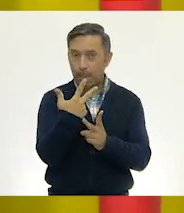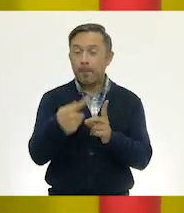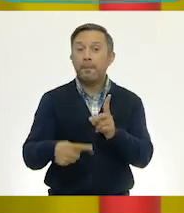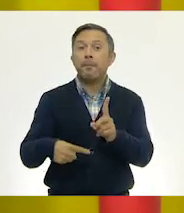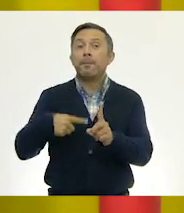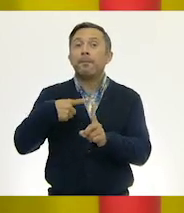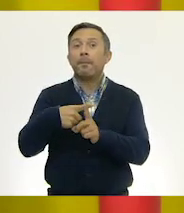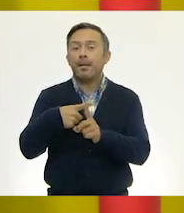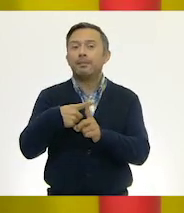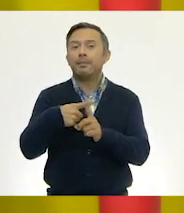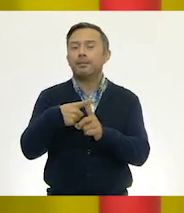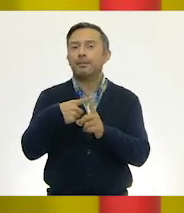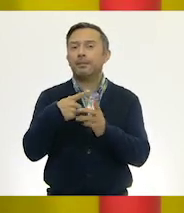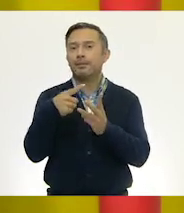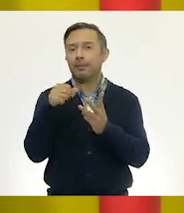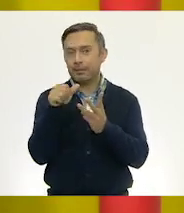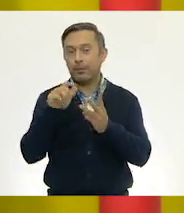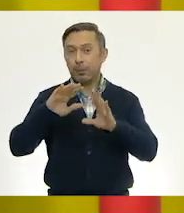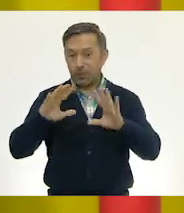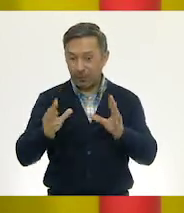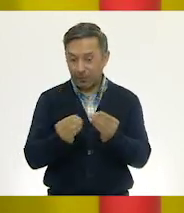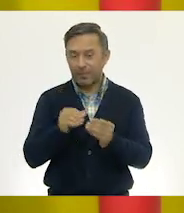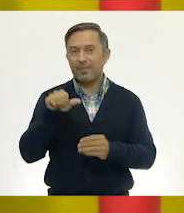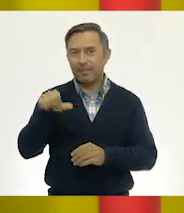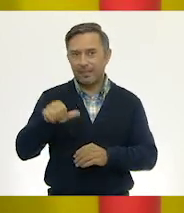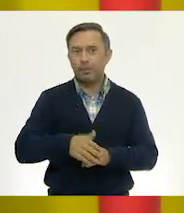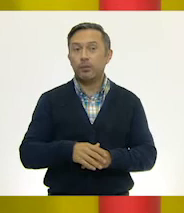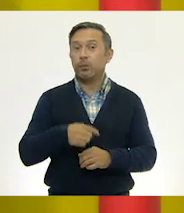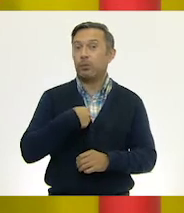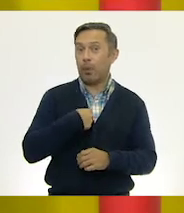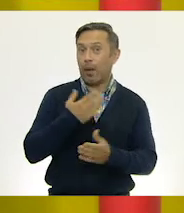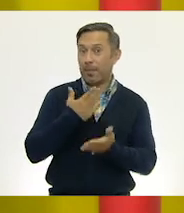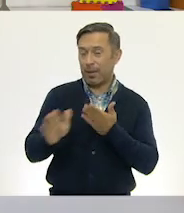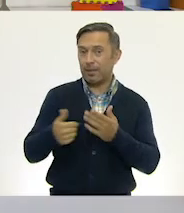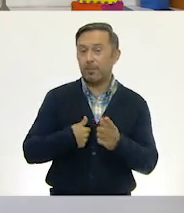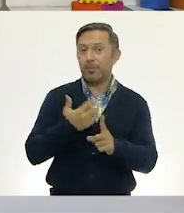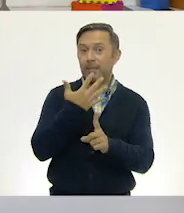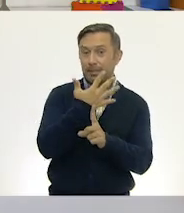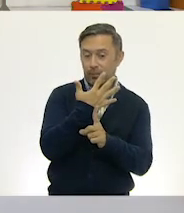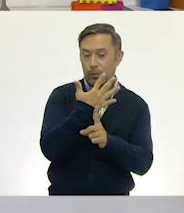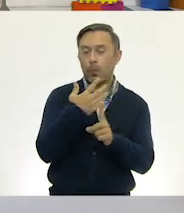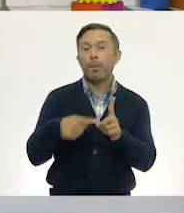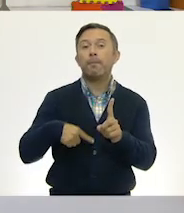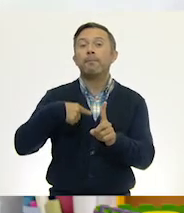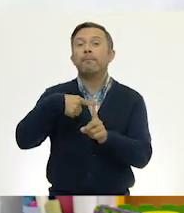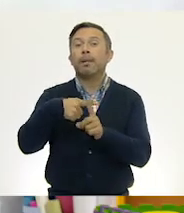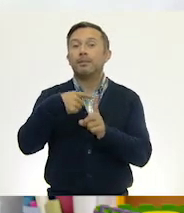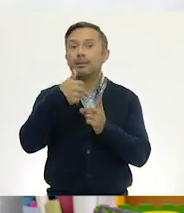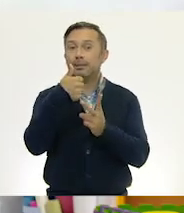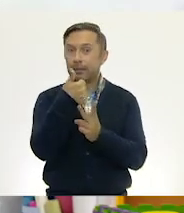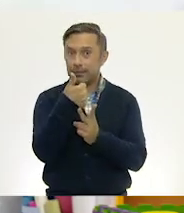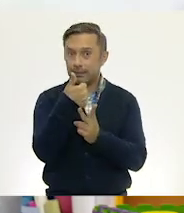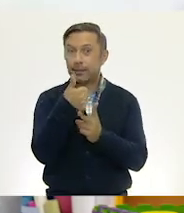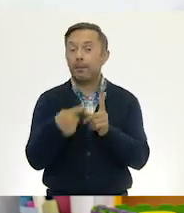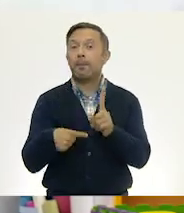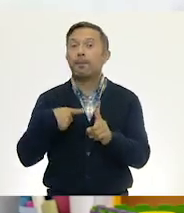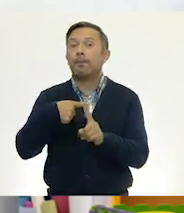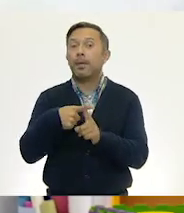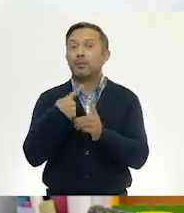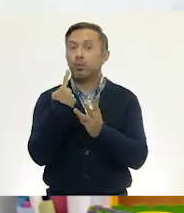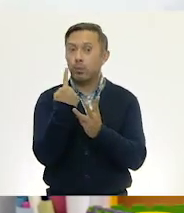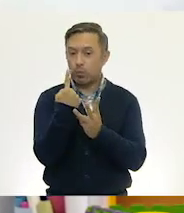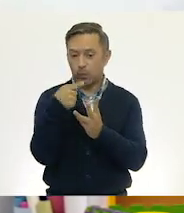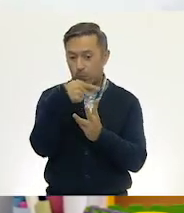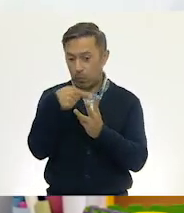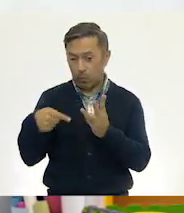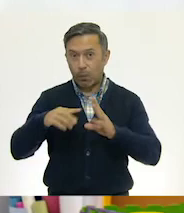míos tenían 5 más 6 más 1, que dan 12. 5 más 6 más 1. Wow, creo que nuestros